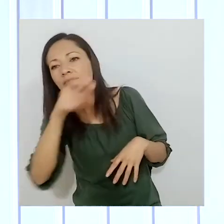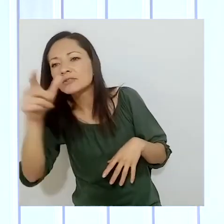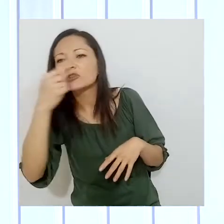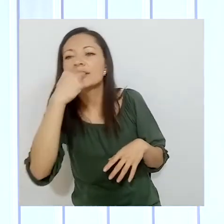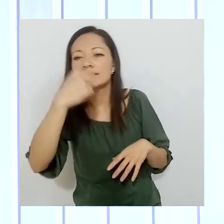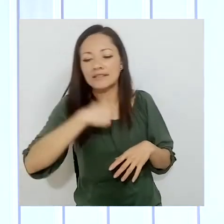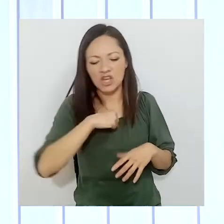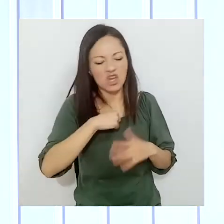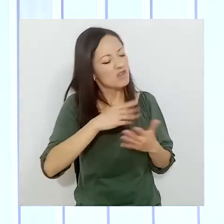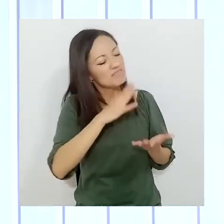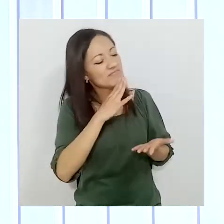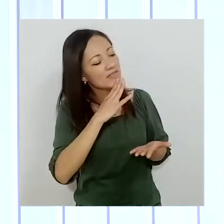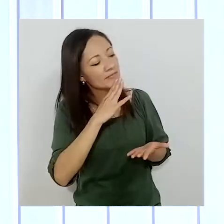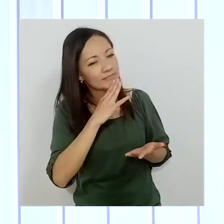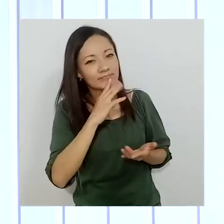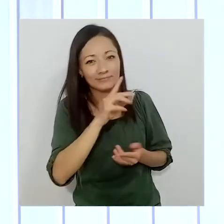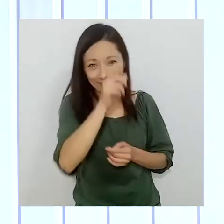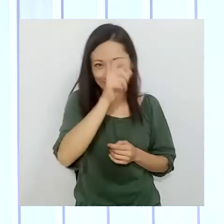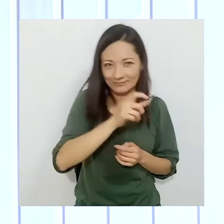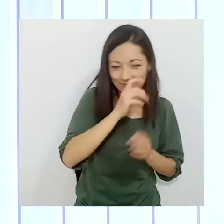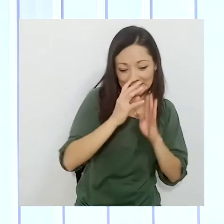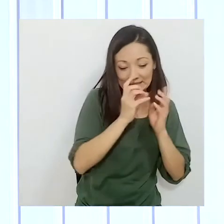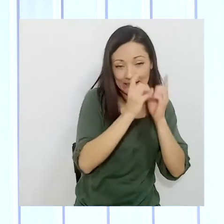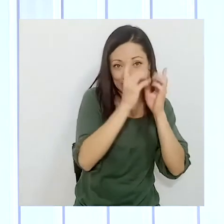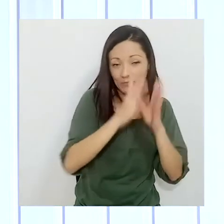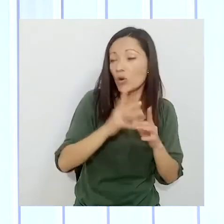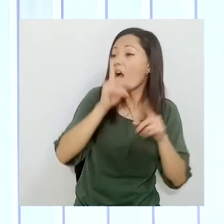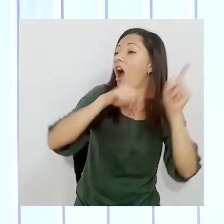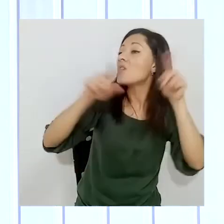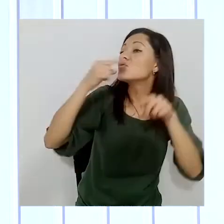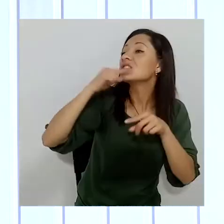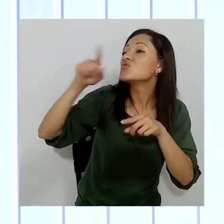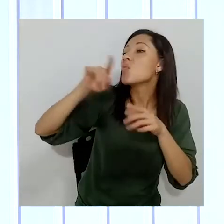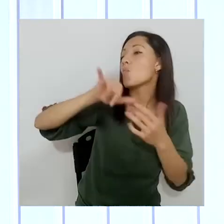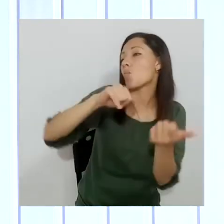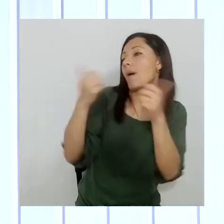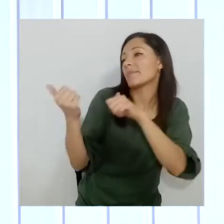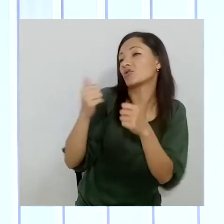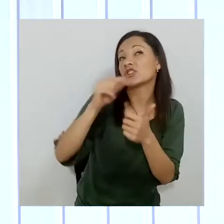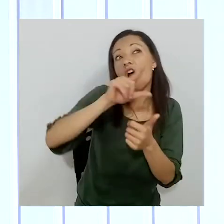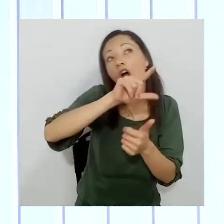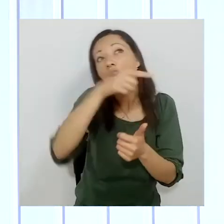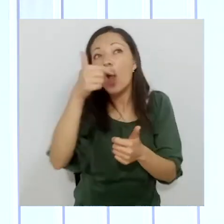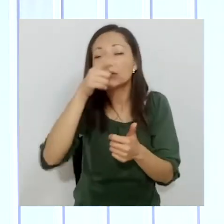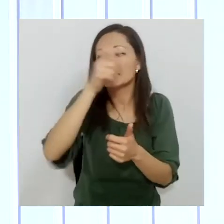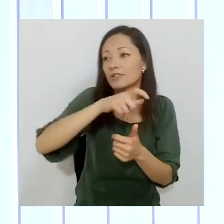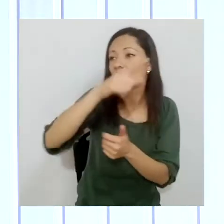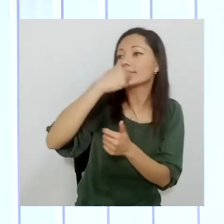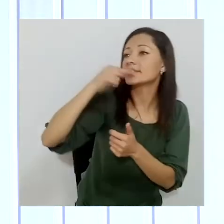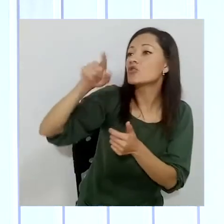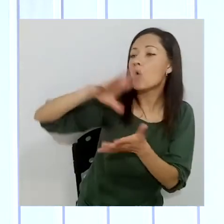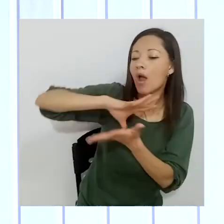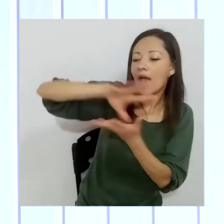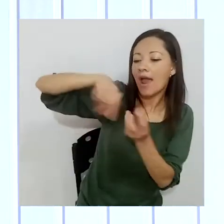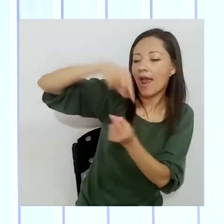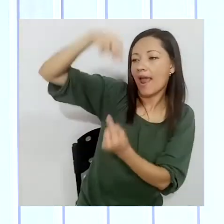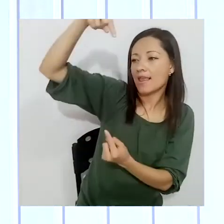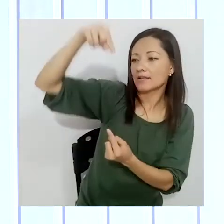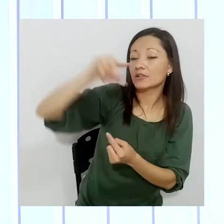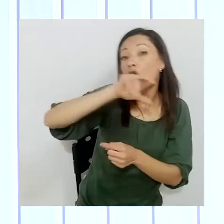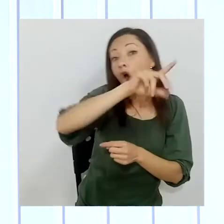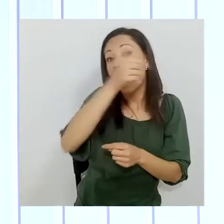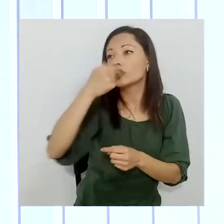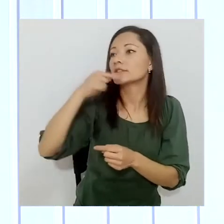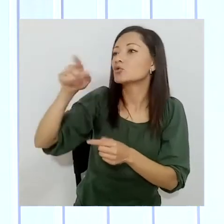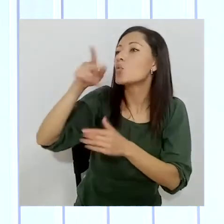respondieron: unos Juan el Bautista, otros Elías y otros alguno de los profetas. Él les dijo: ¿y vosotros